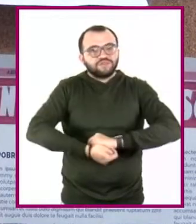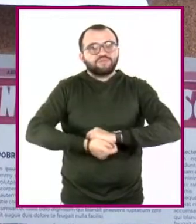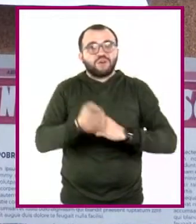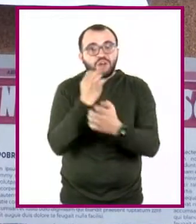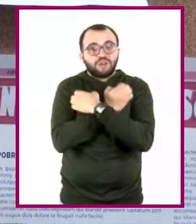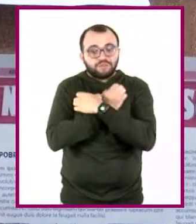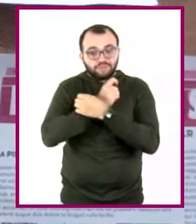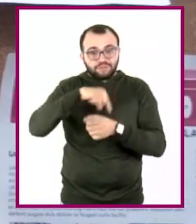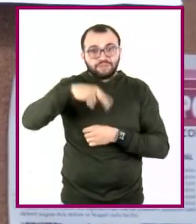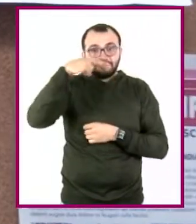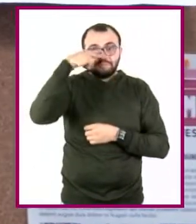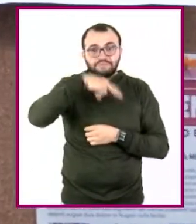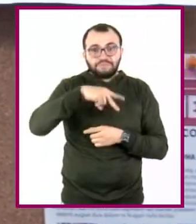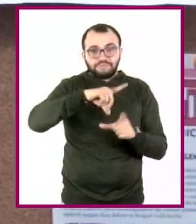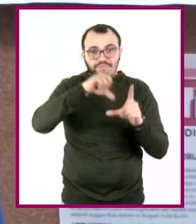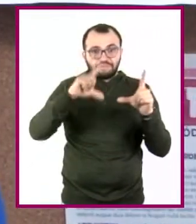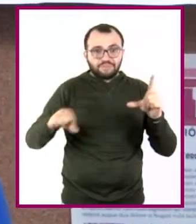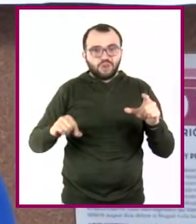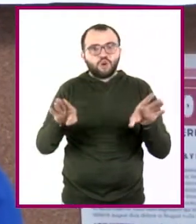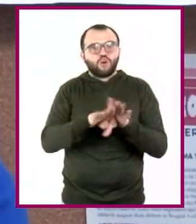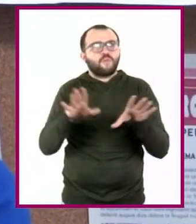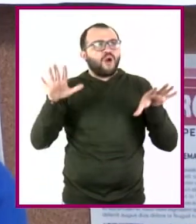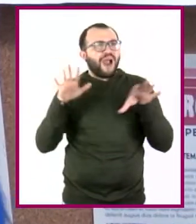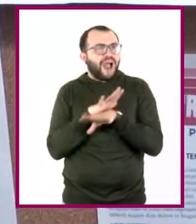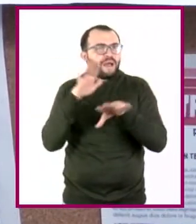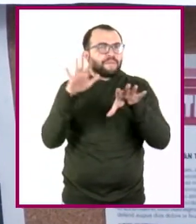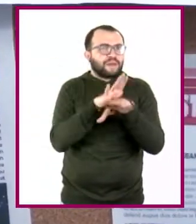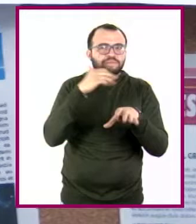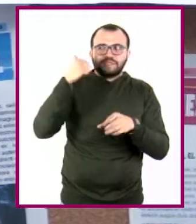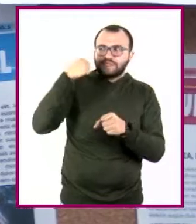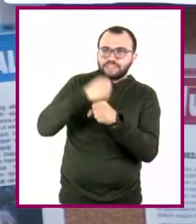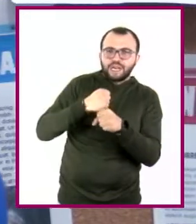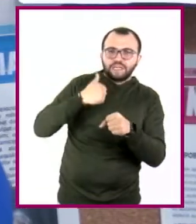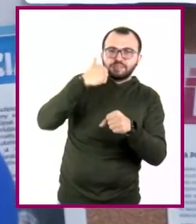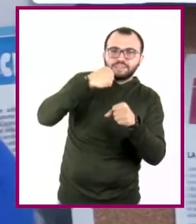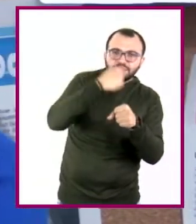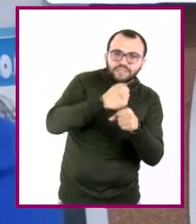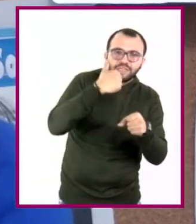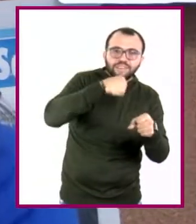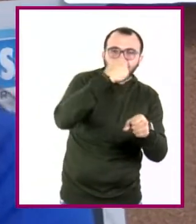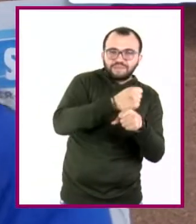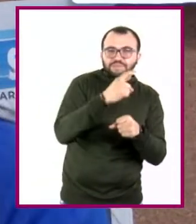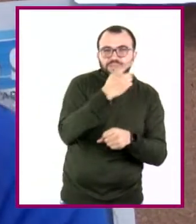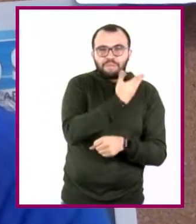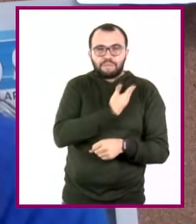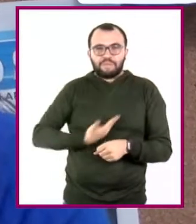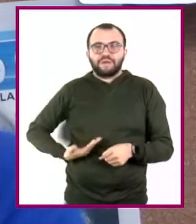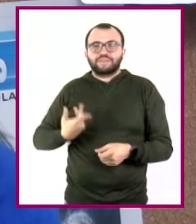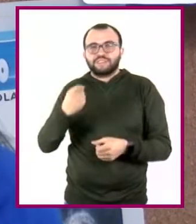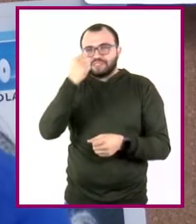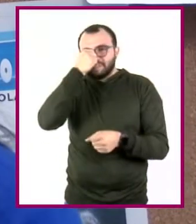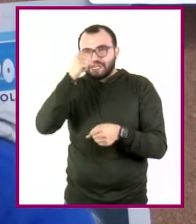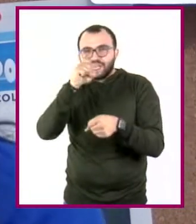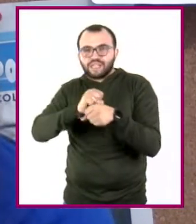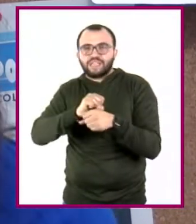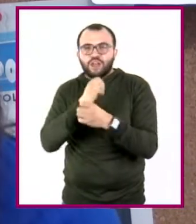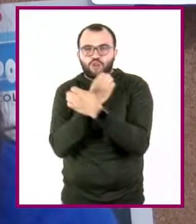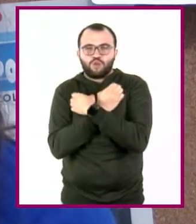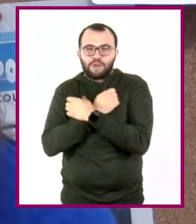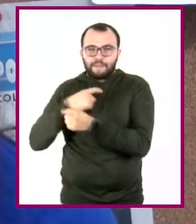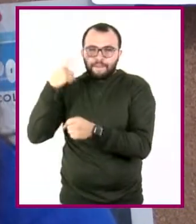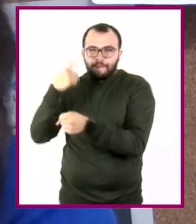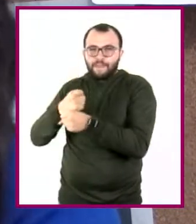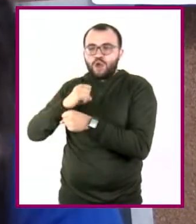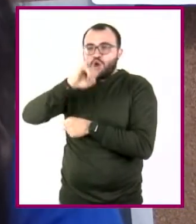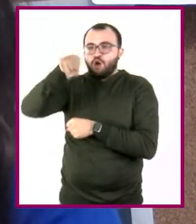país. Cómo se ha modificado durante los diferentes sexenios, desde José Vasconcelos, primer secretario de Educación Pública, hasta